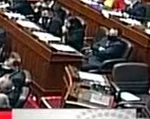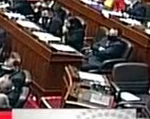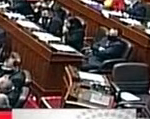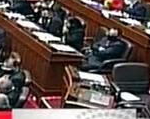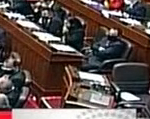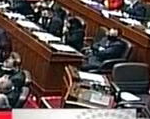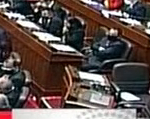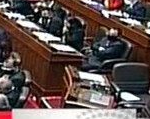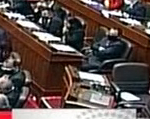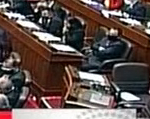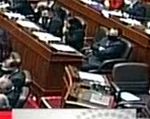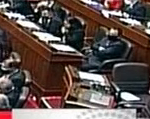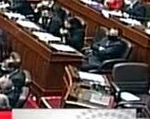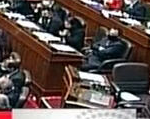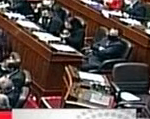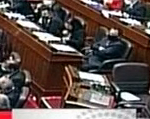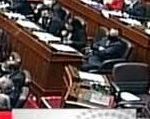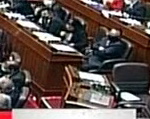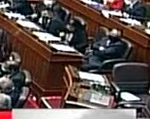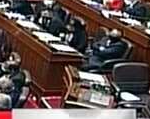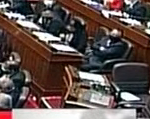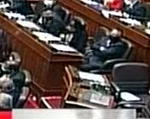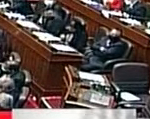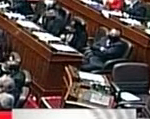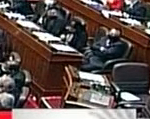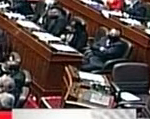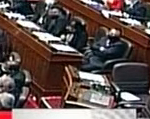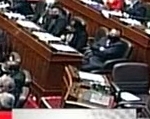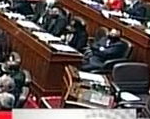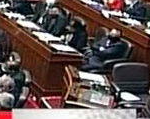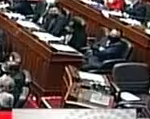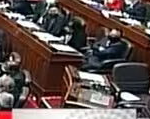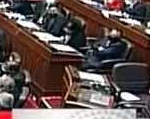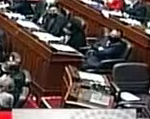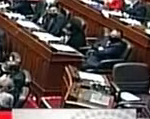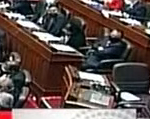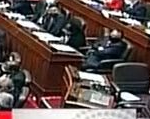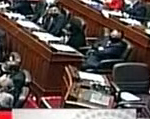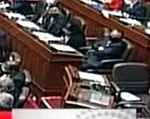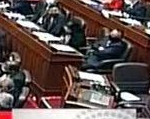Congresista Ruth Luque tiene la palabra por 7 minutos.